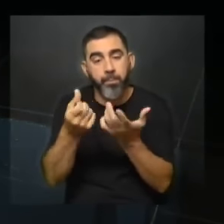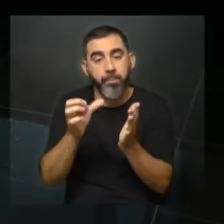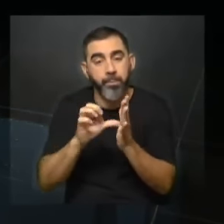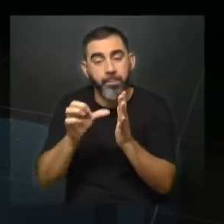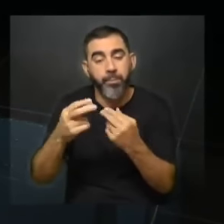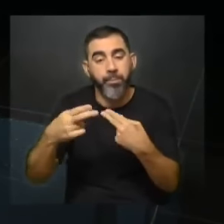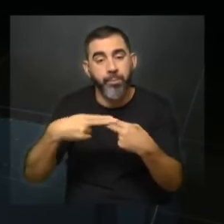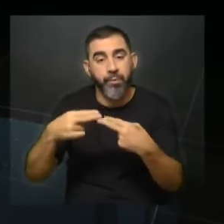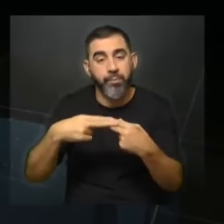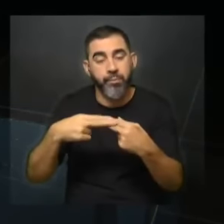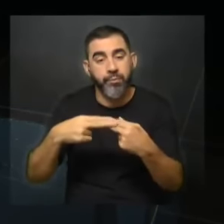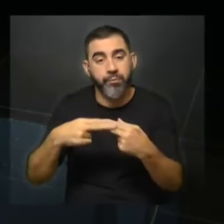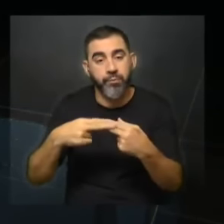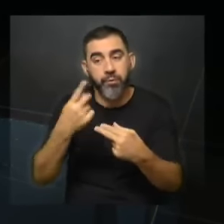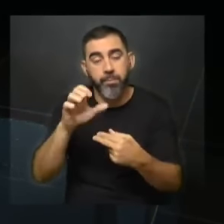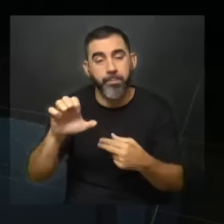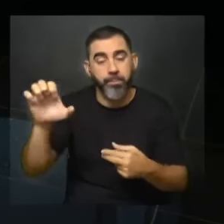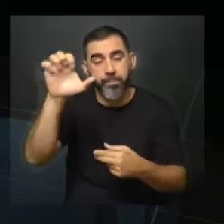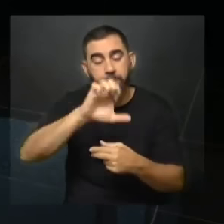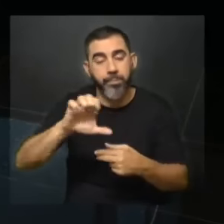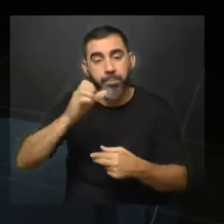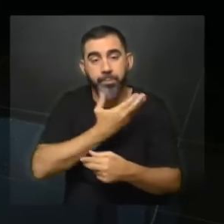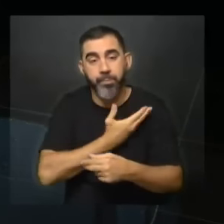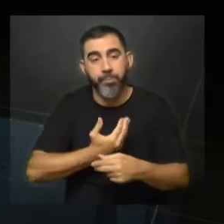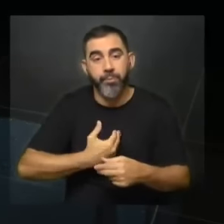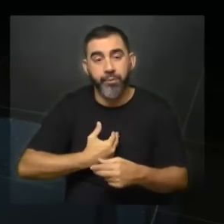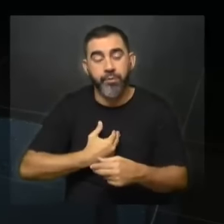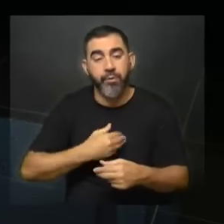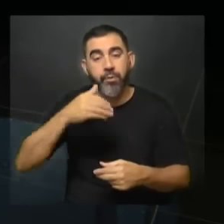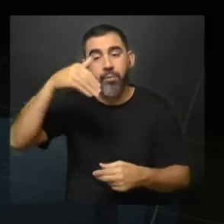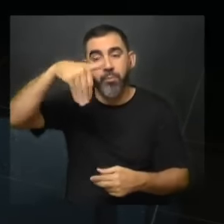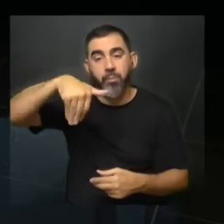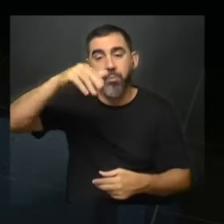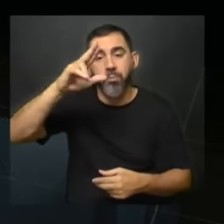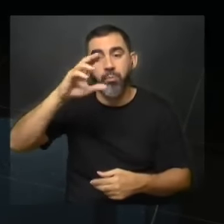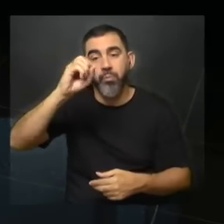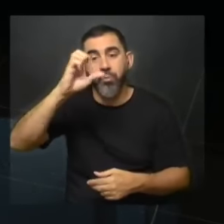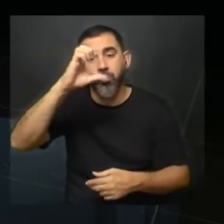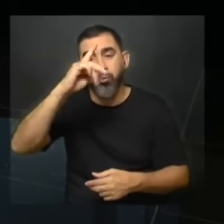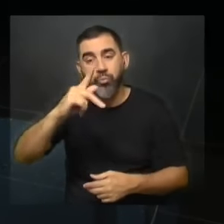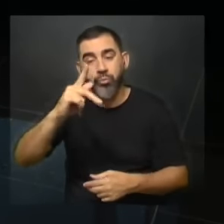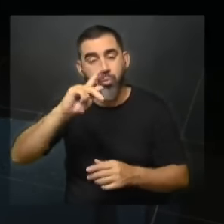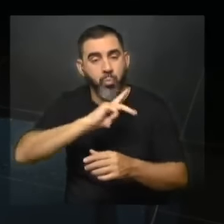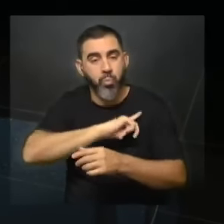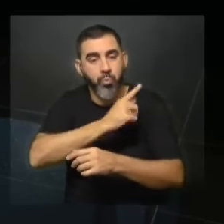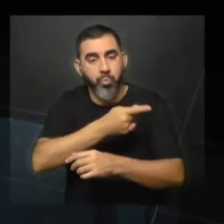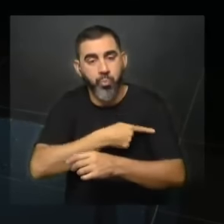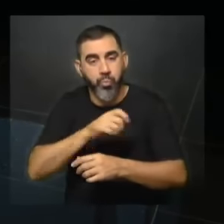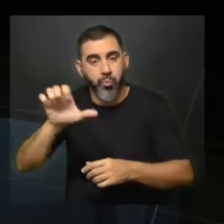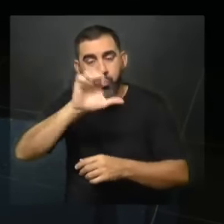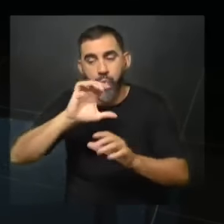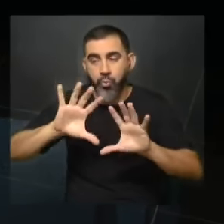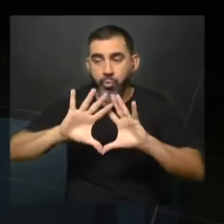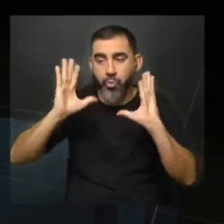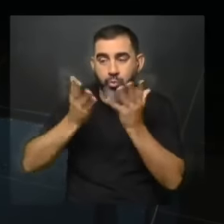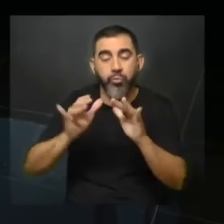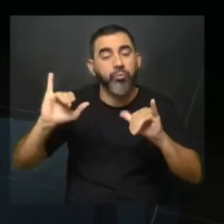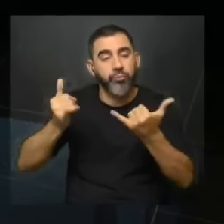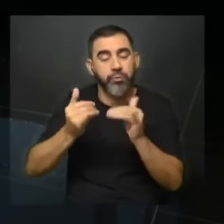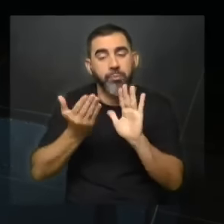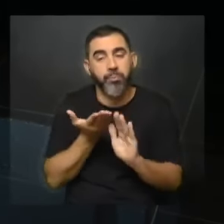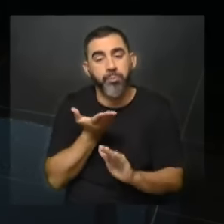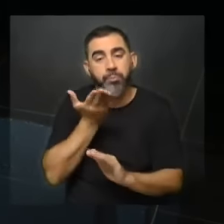de internet satelital a una esa propiedad de elon musk uno de los empresarios más poderosos del mundo que ya presentó la